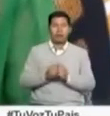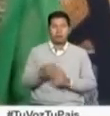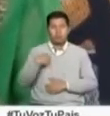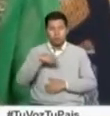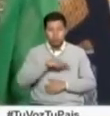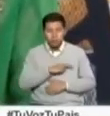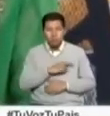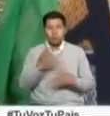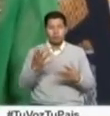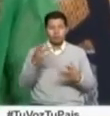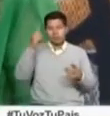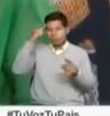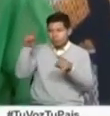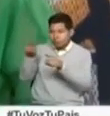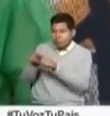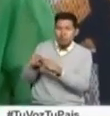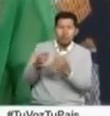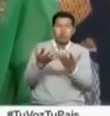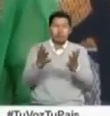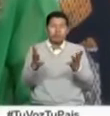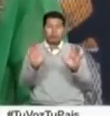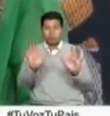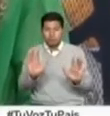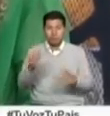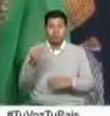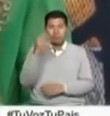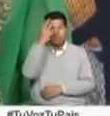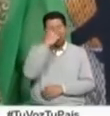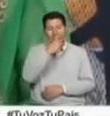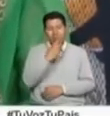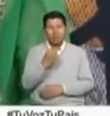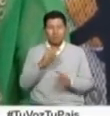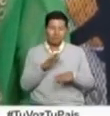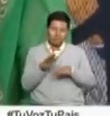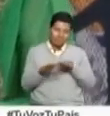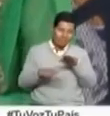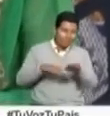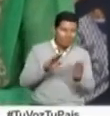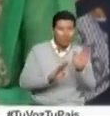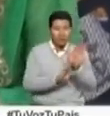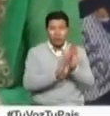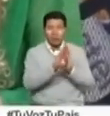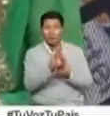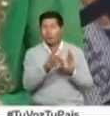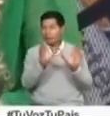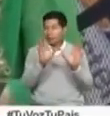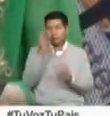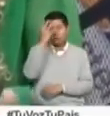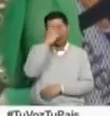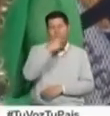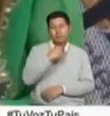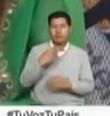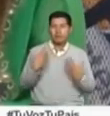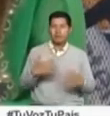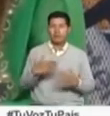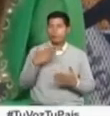acuerdo. Pero es bonito cuando a uno no lo ven llegar y cuando superamos las expectativas. Así que